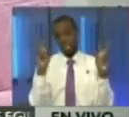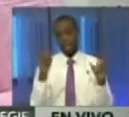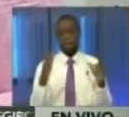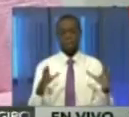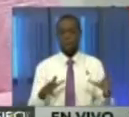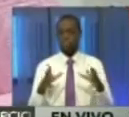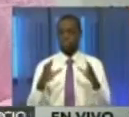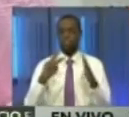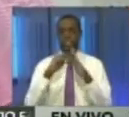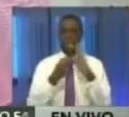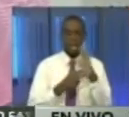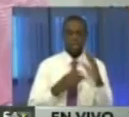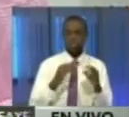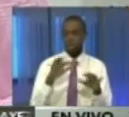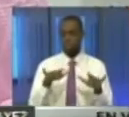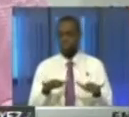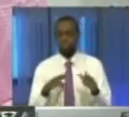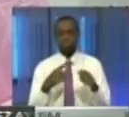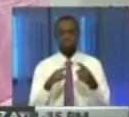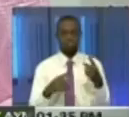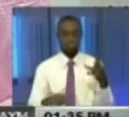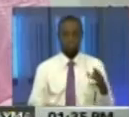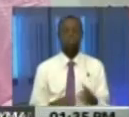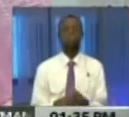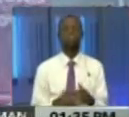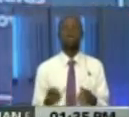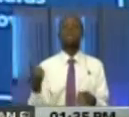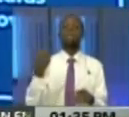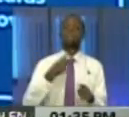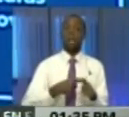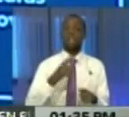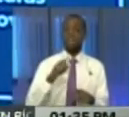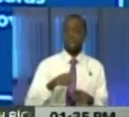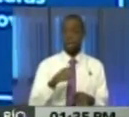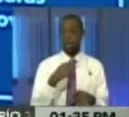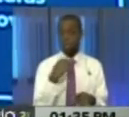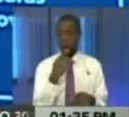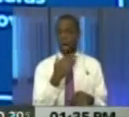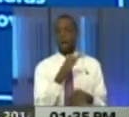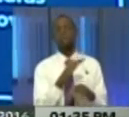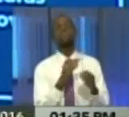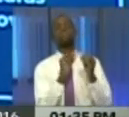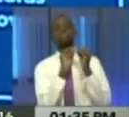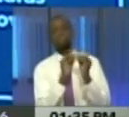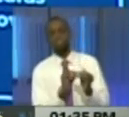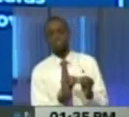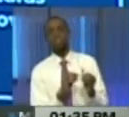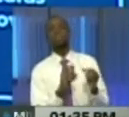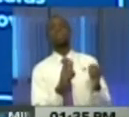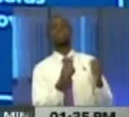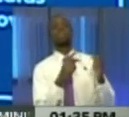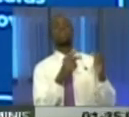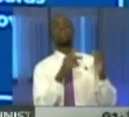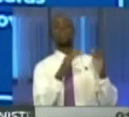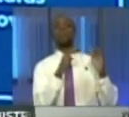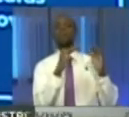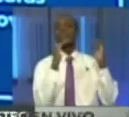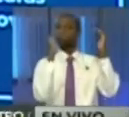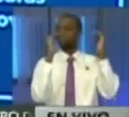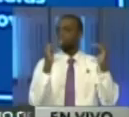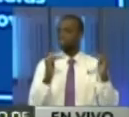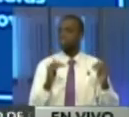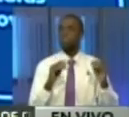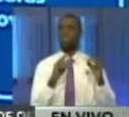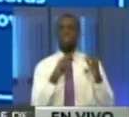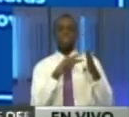También, además de eso, están las actividades que conllevan la elaboración de un cronograma técnico, logístico